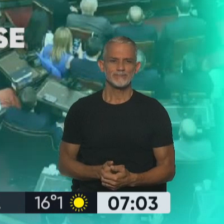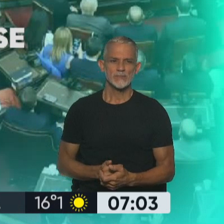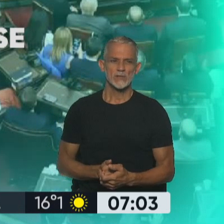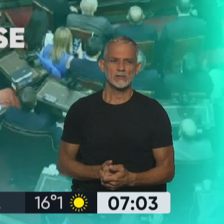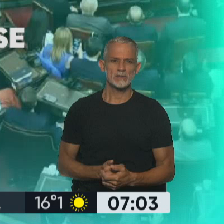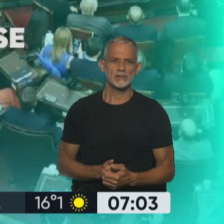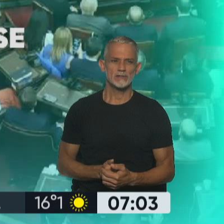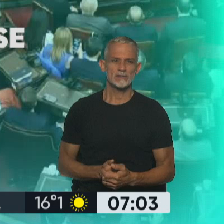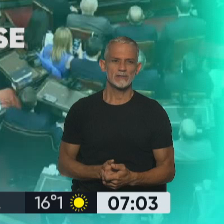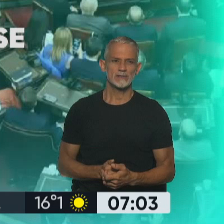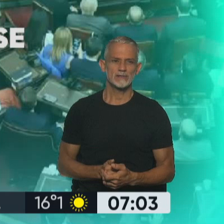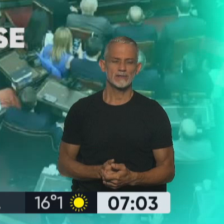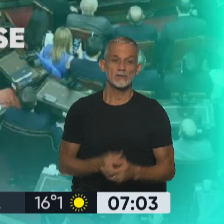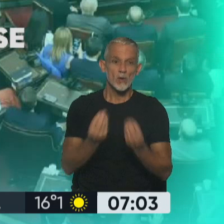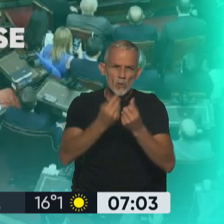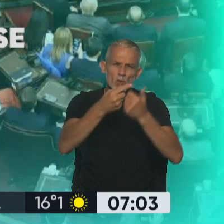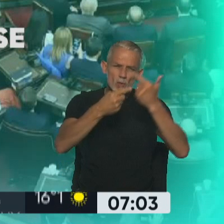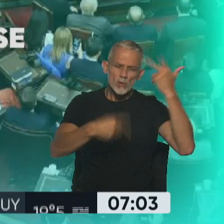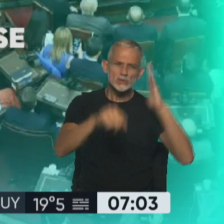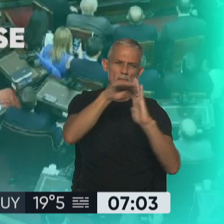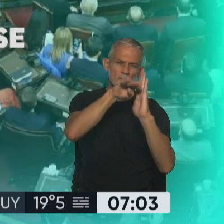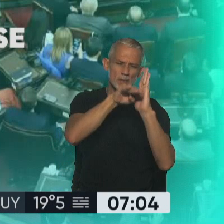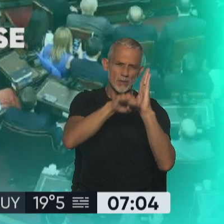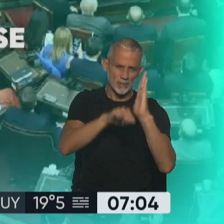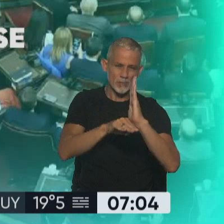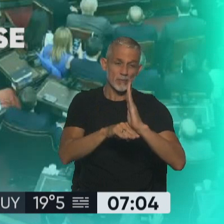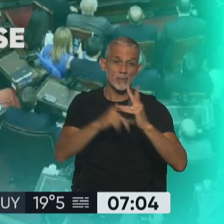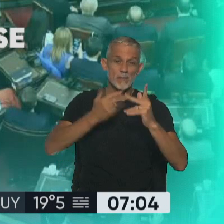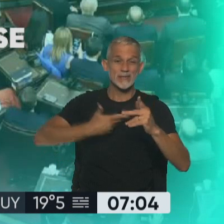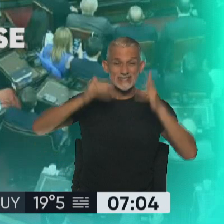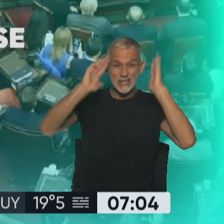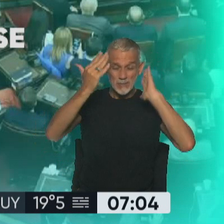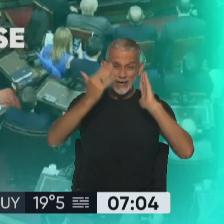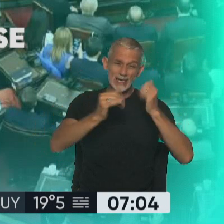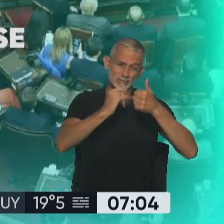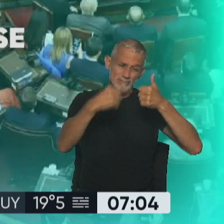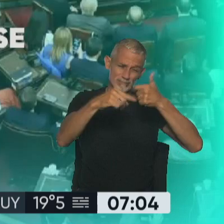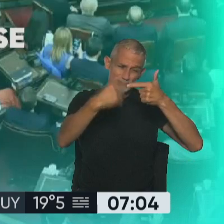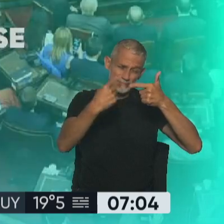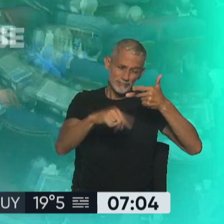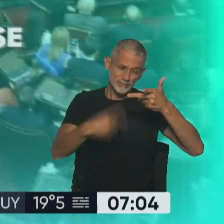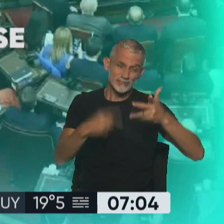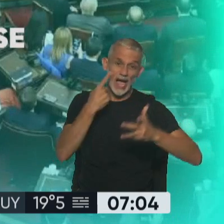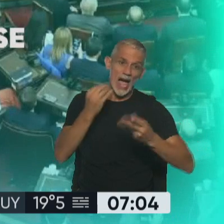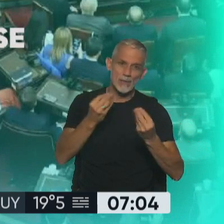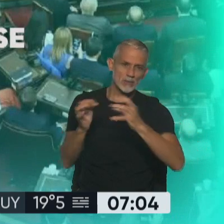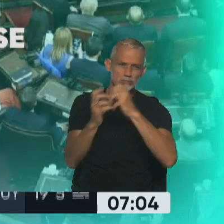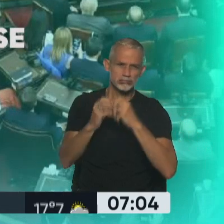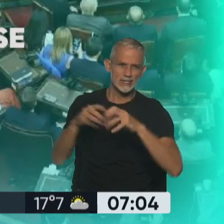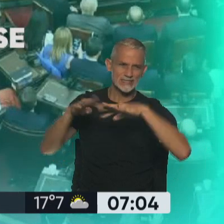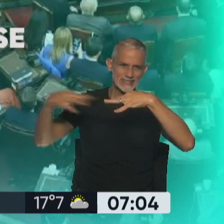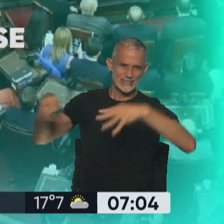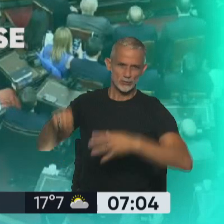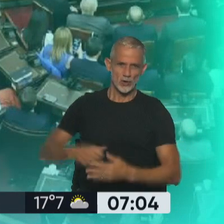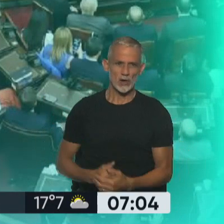Exactamente. Son muchas las medidas que Milei enumeró y que espera que puedan tratarse pronto en